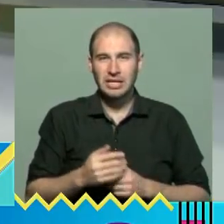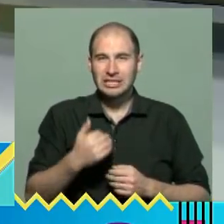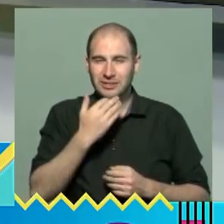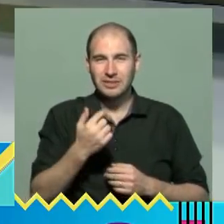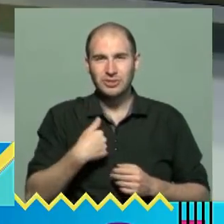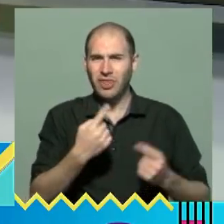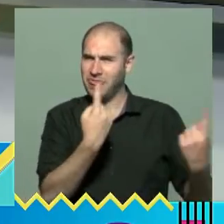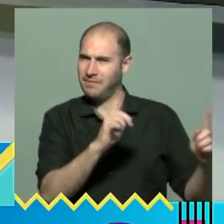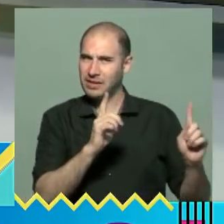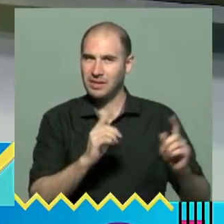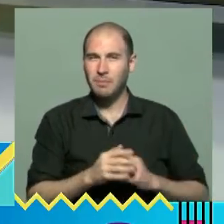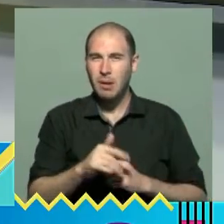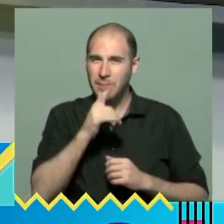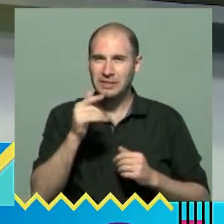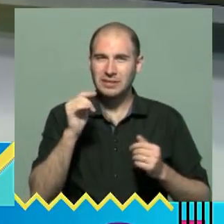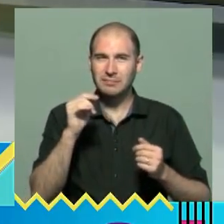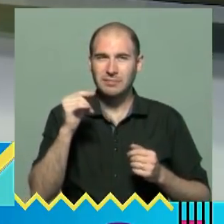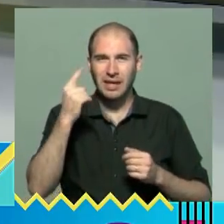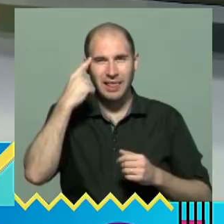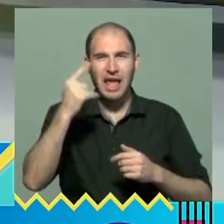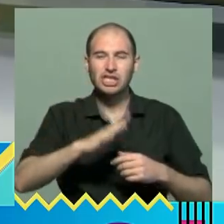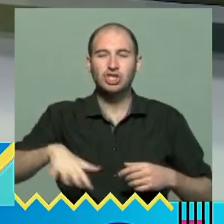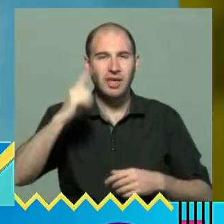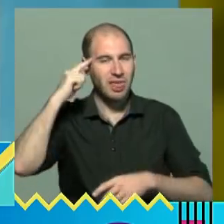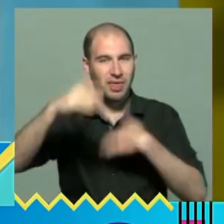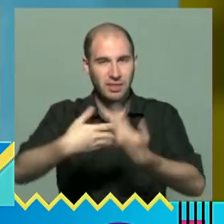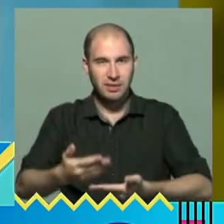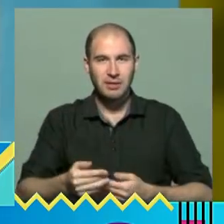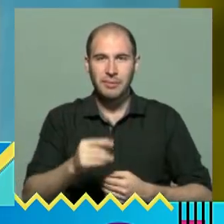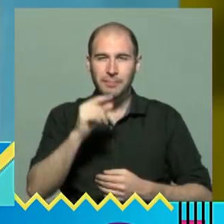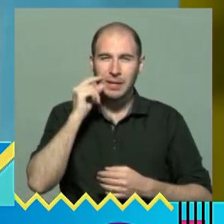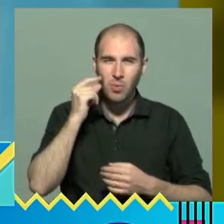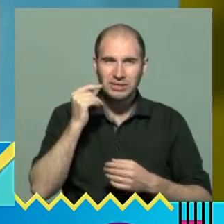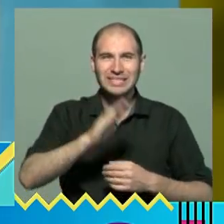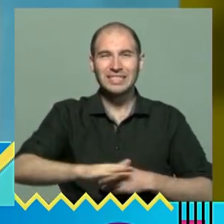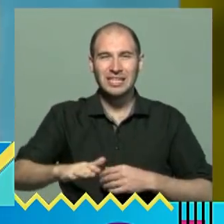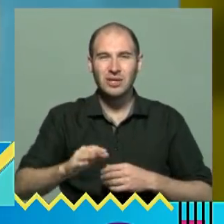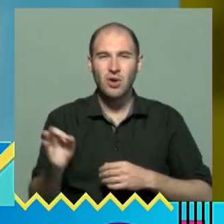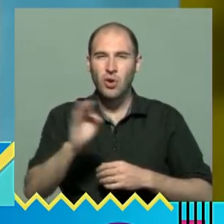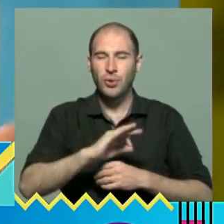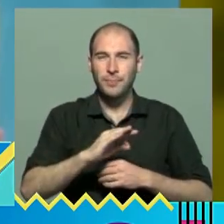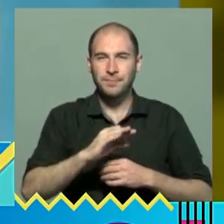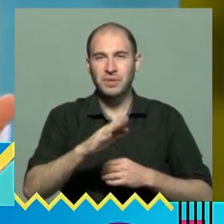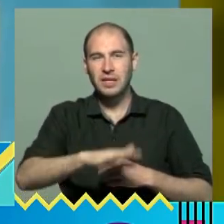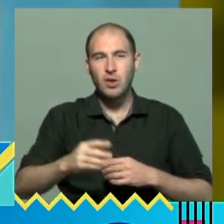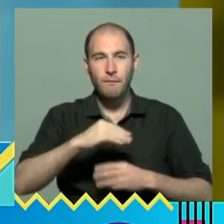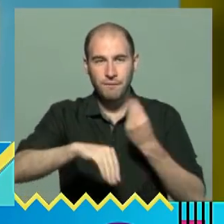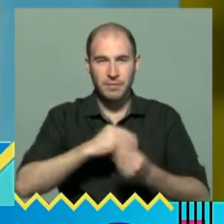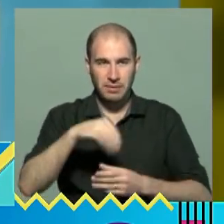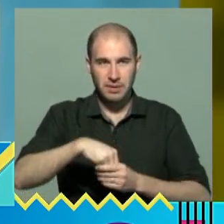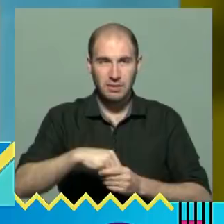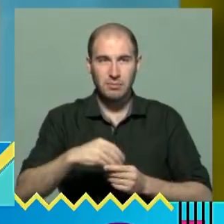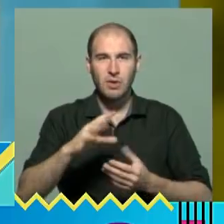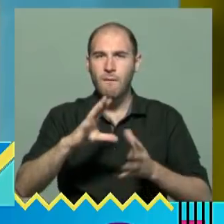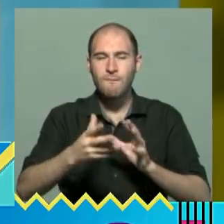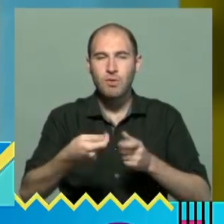ahí puedo disentir un poco, me parece que son constructos sociales, ¿no? Ese pudor de niño, o veo a niños en mi familia y tienen